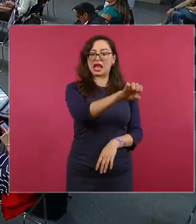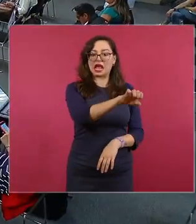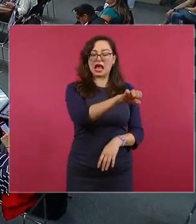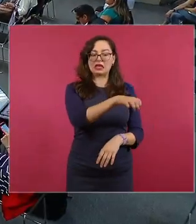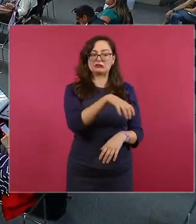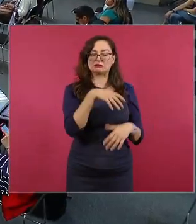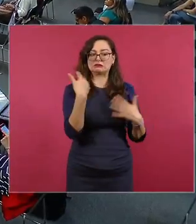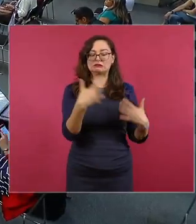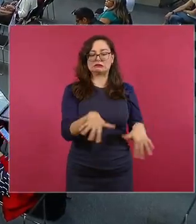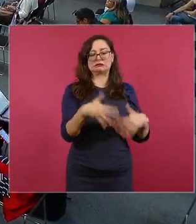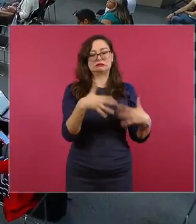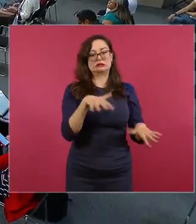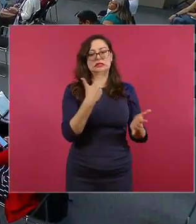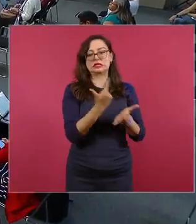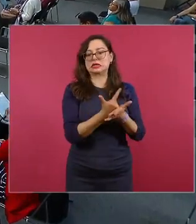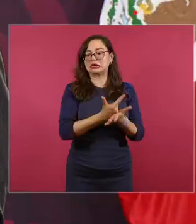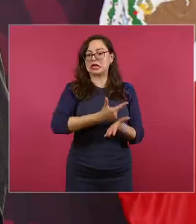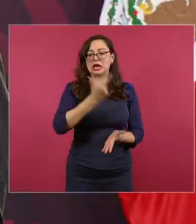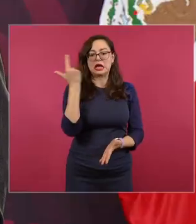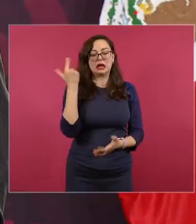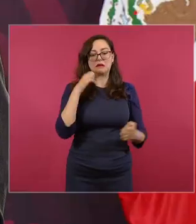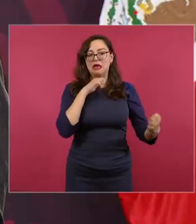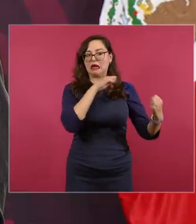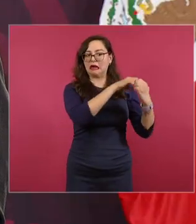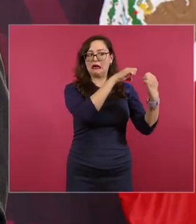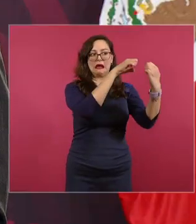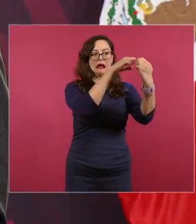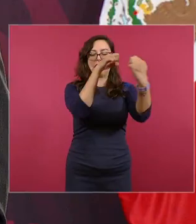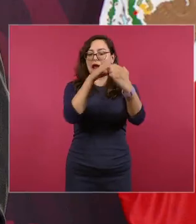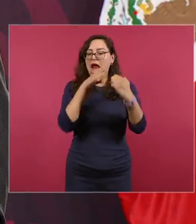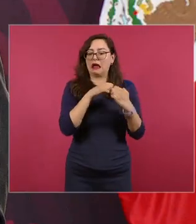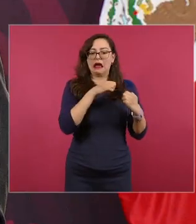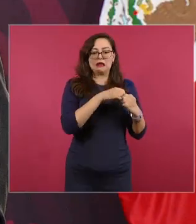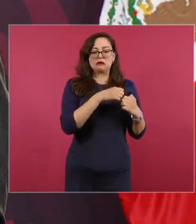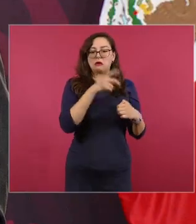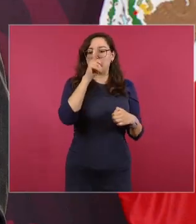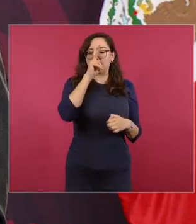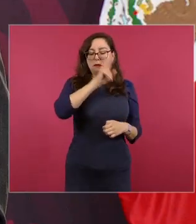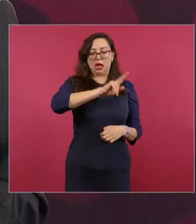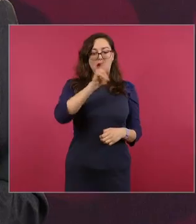de medios que se padece.